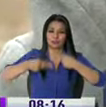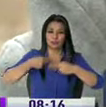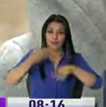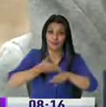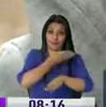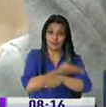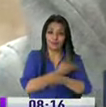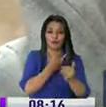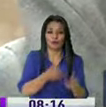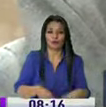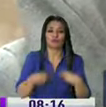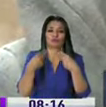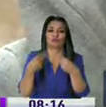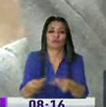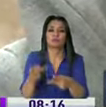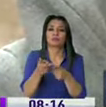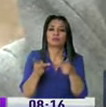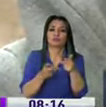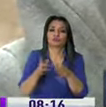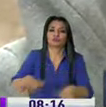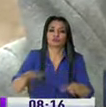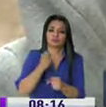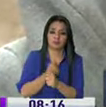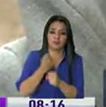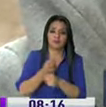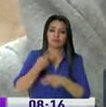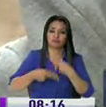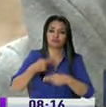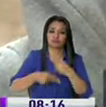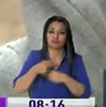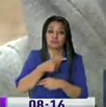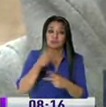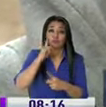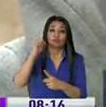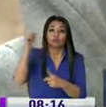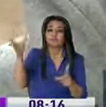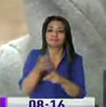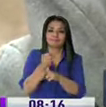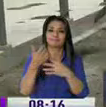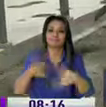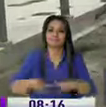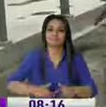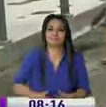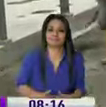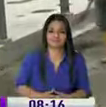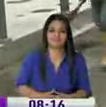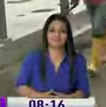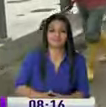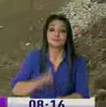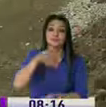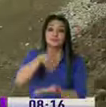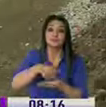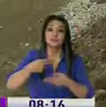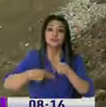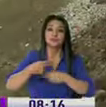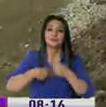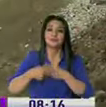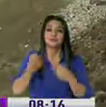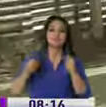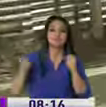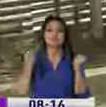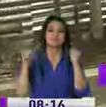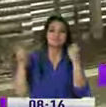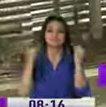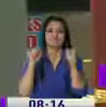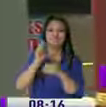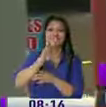entonces, pues son las personas que tendrán su local comercial tan anhelado por tanto tiempo. Un centro comercial que esperan con ansias